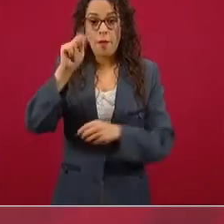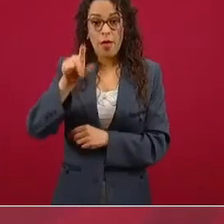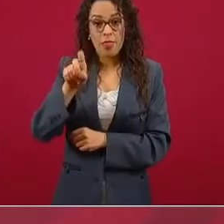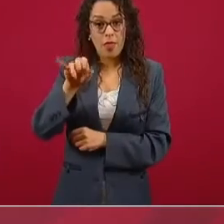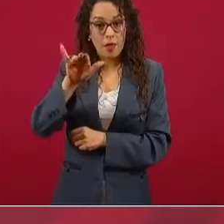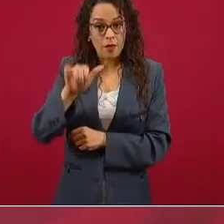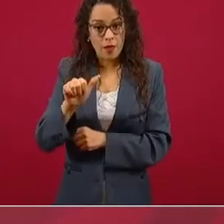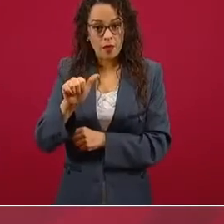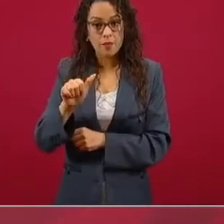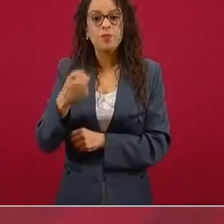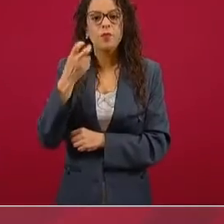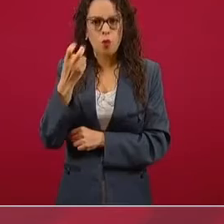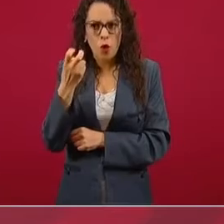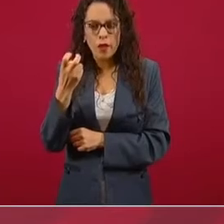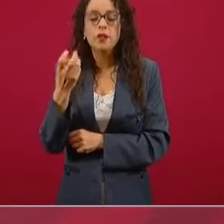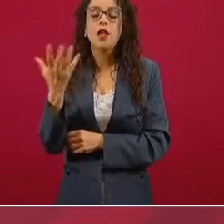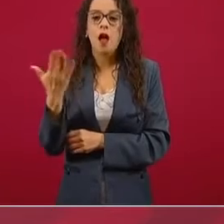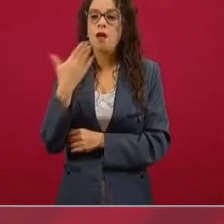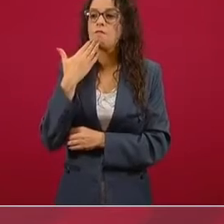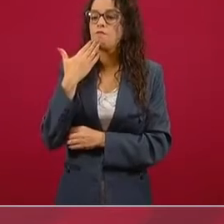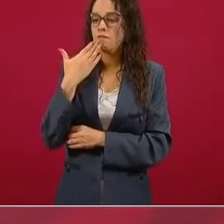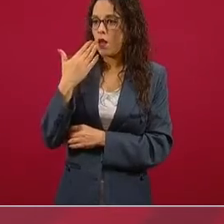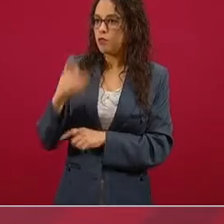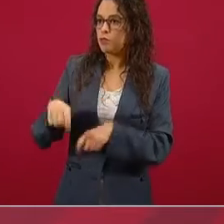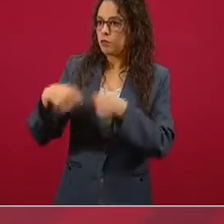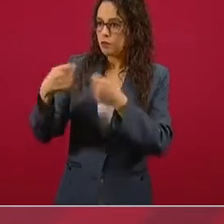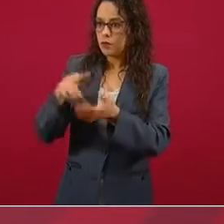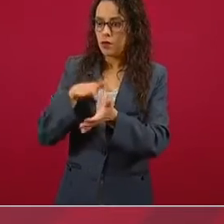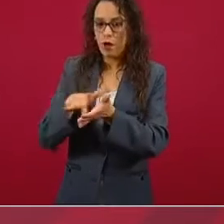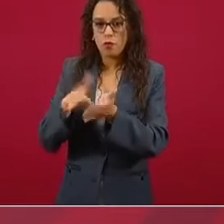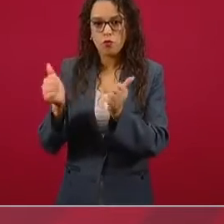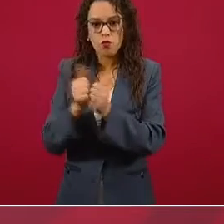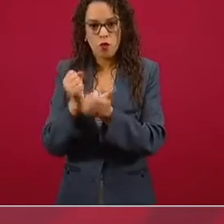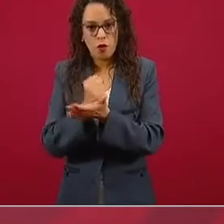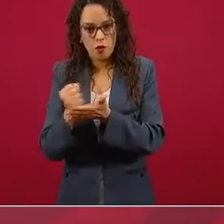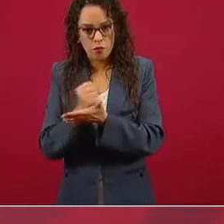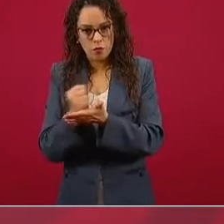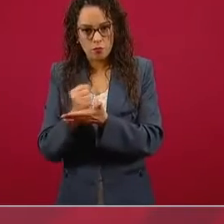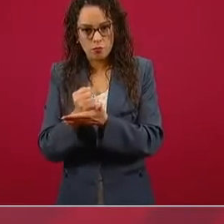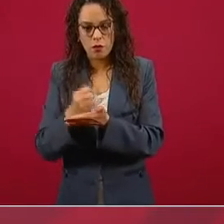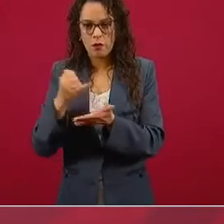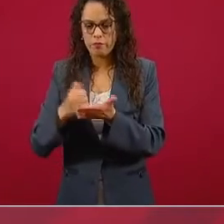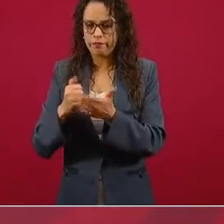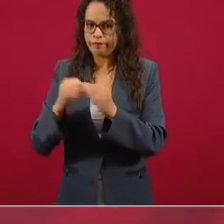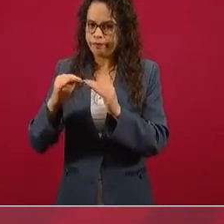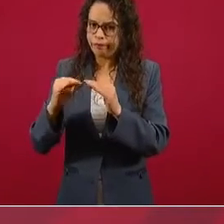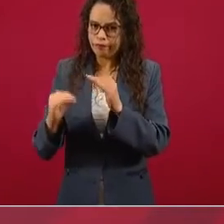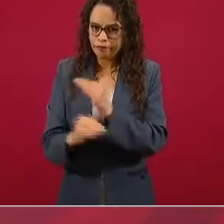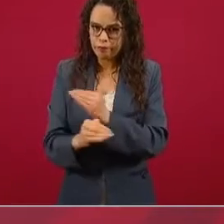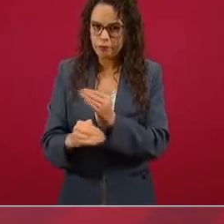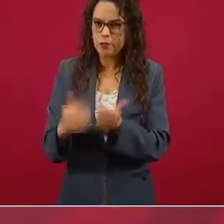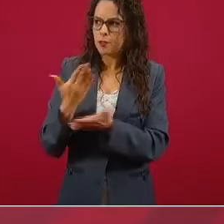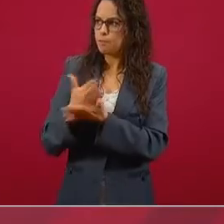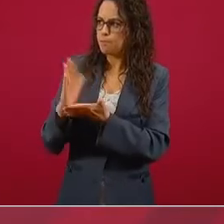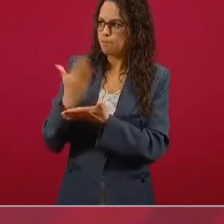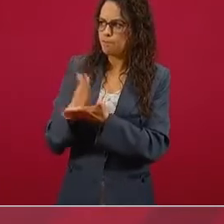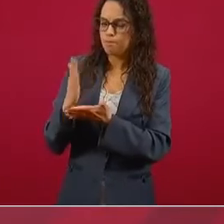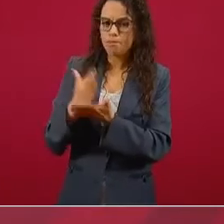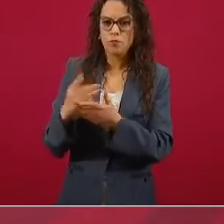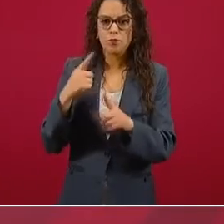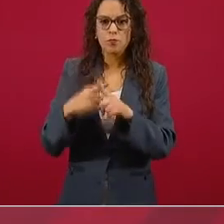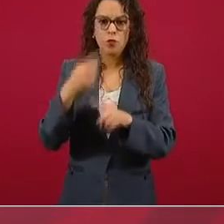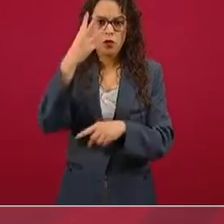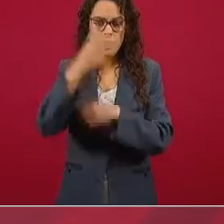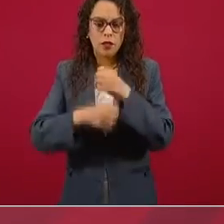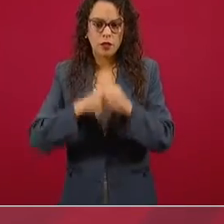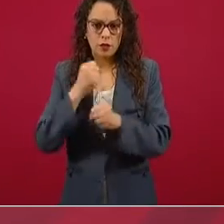apoyo con una tasa de interés baja, a pagar a 3 años, 800 pesos mensuales, un